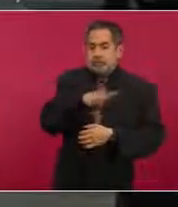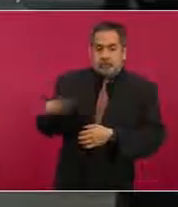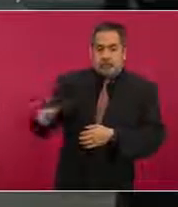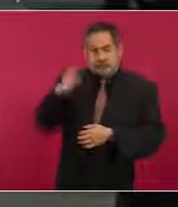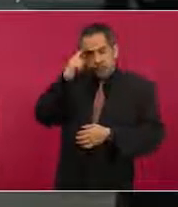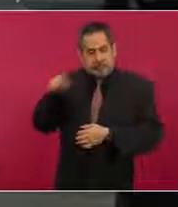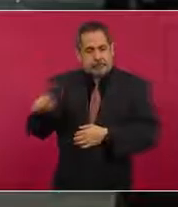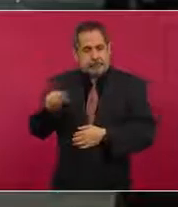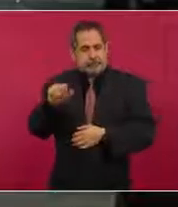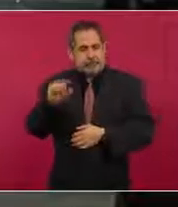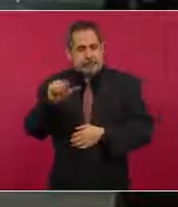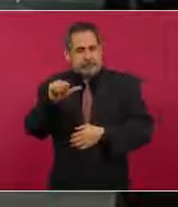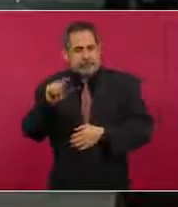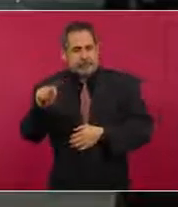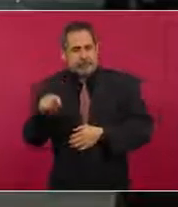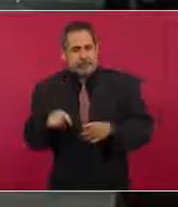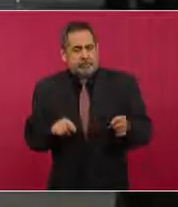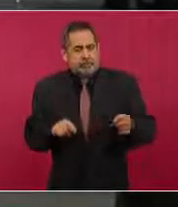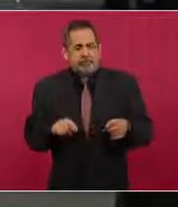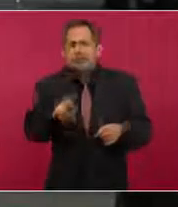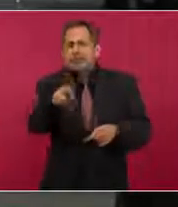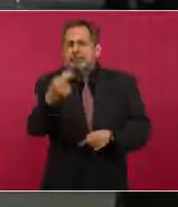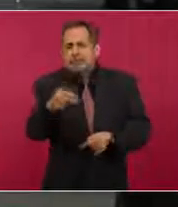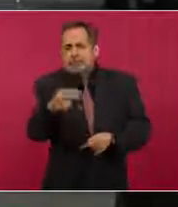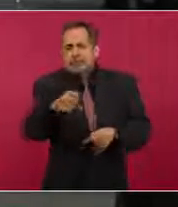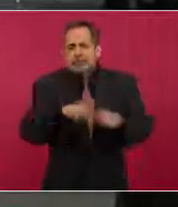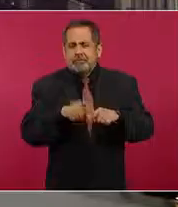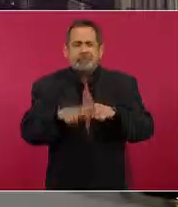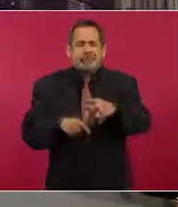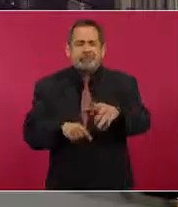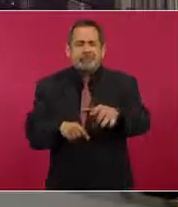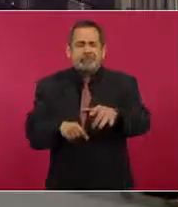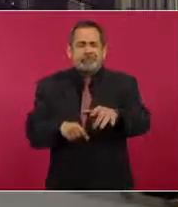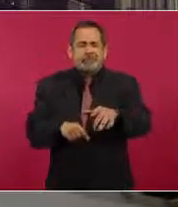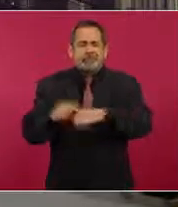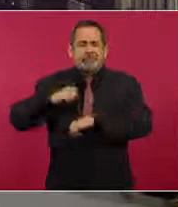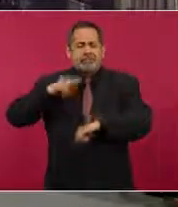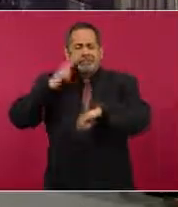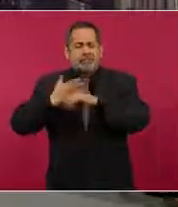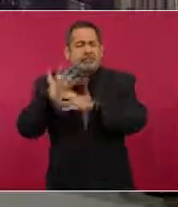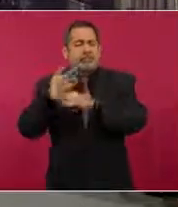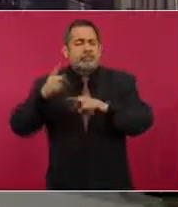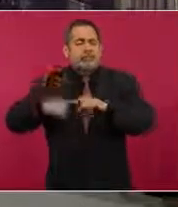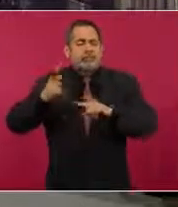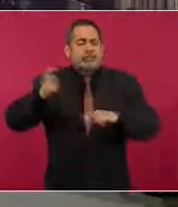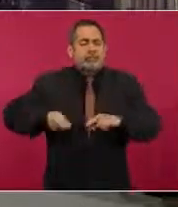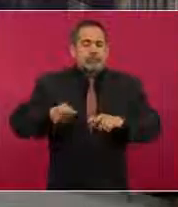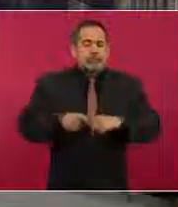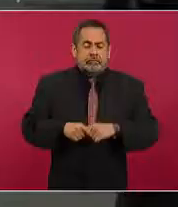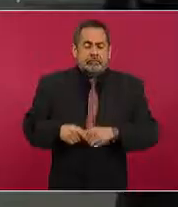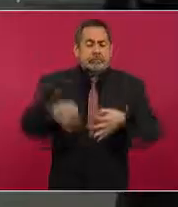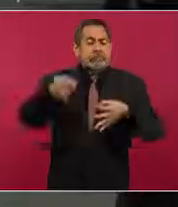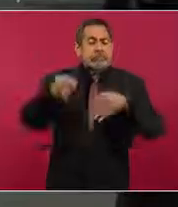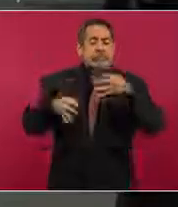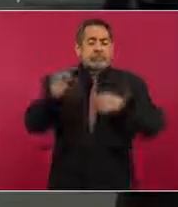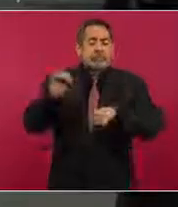administración tributaria. ¿Cómo se llama el organismo? Es el Tribunal Federal de Justicia